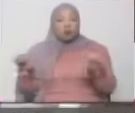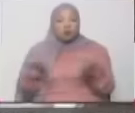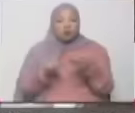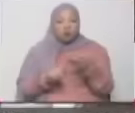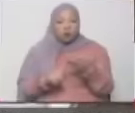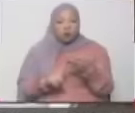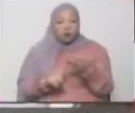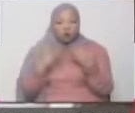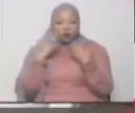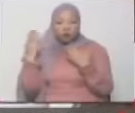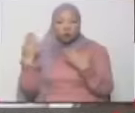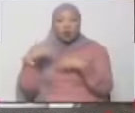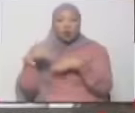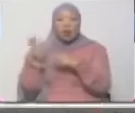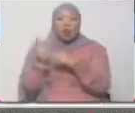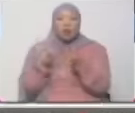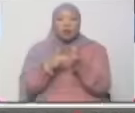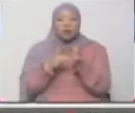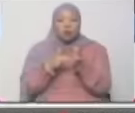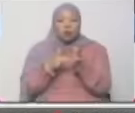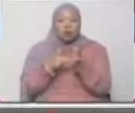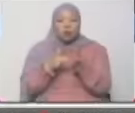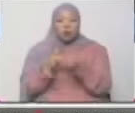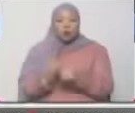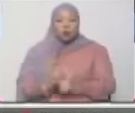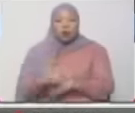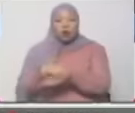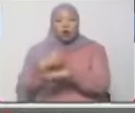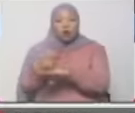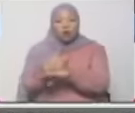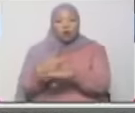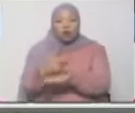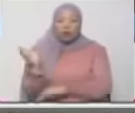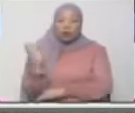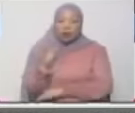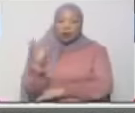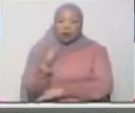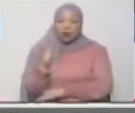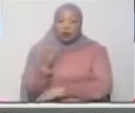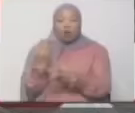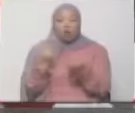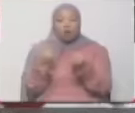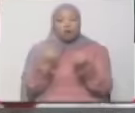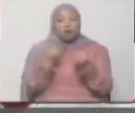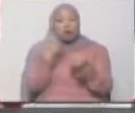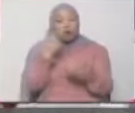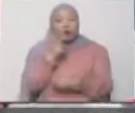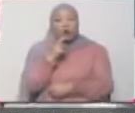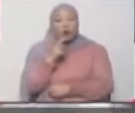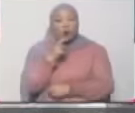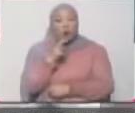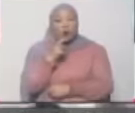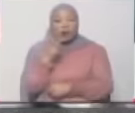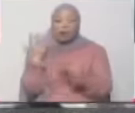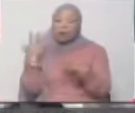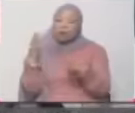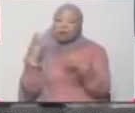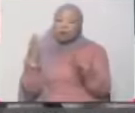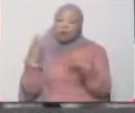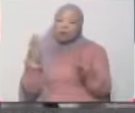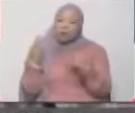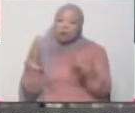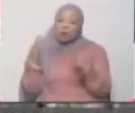Por allá todos los compañeros, hay bastante, ¿vale? La generación de oro. Vamos, un aplauso a la generación de